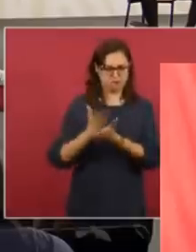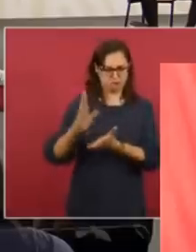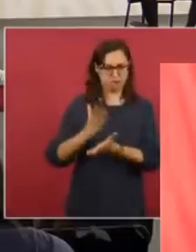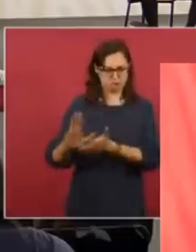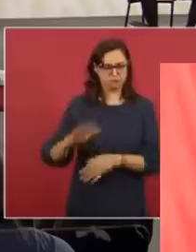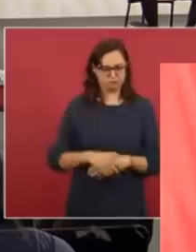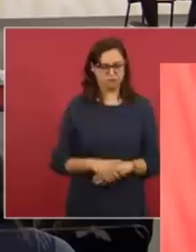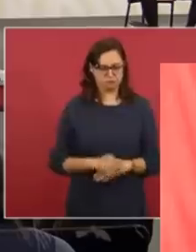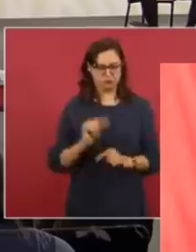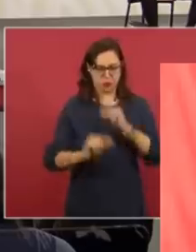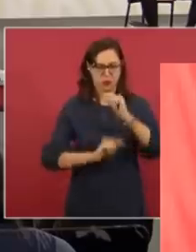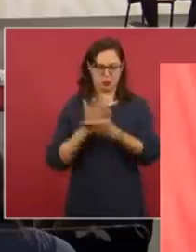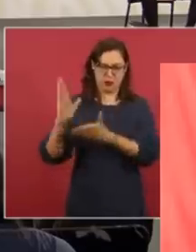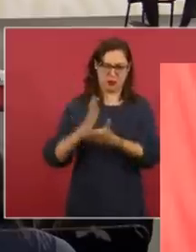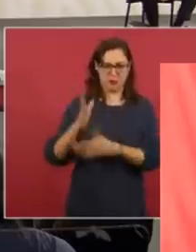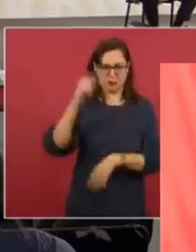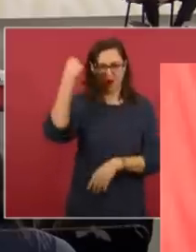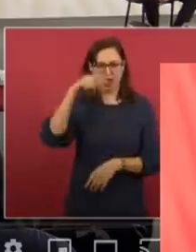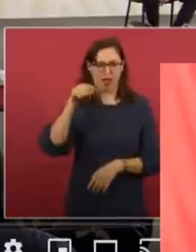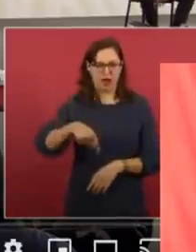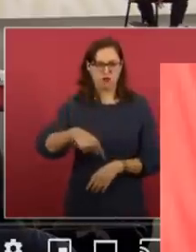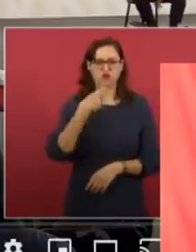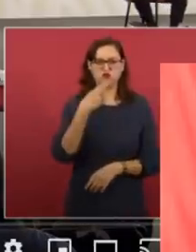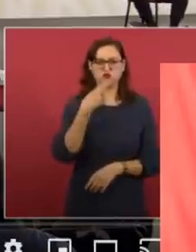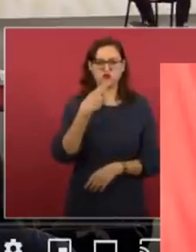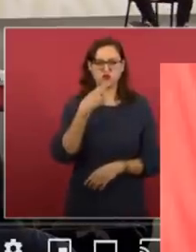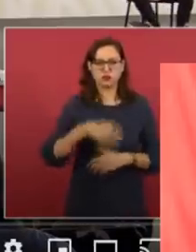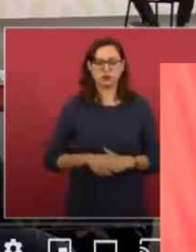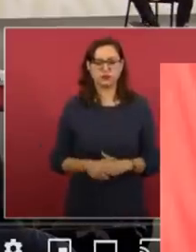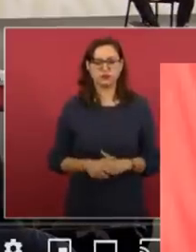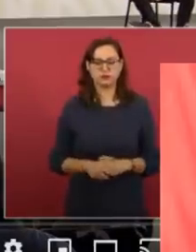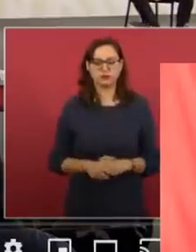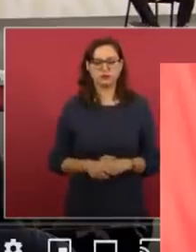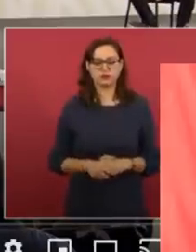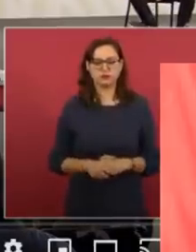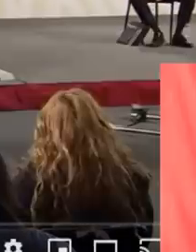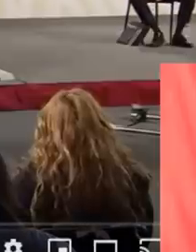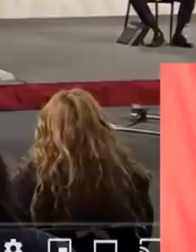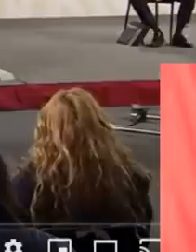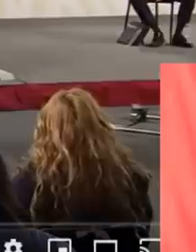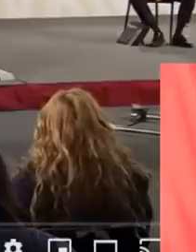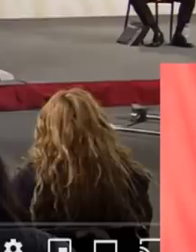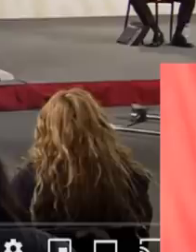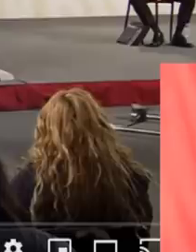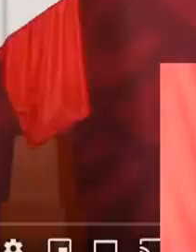por el derecho de autor aquí está hasta cádiz además las tardes américa